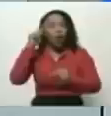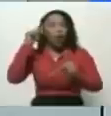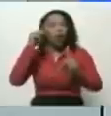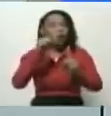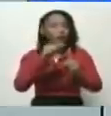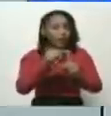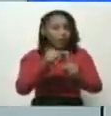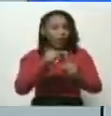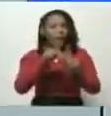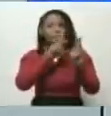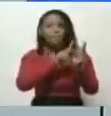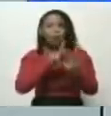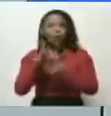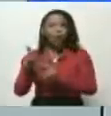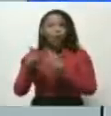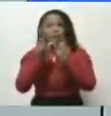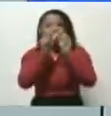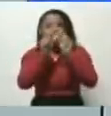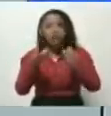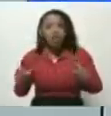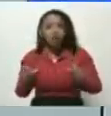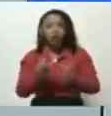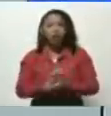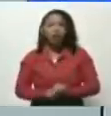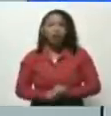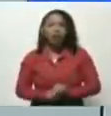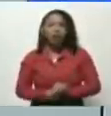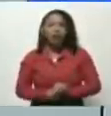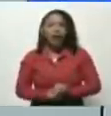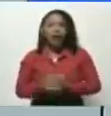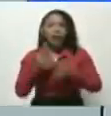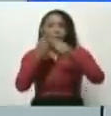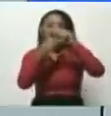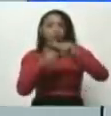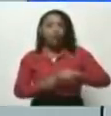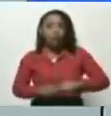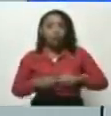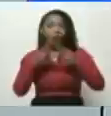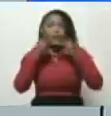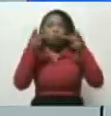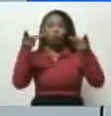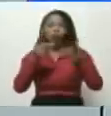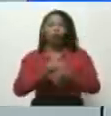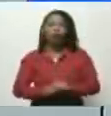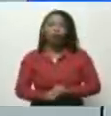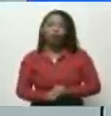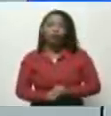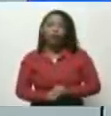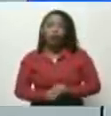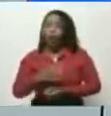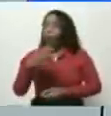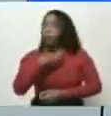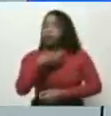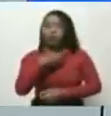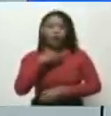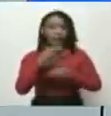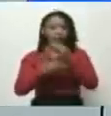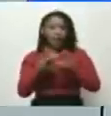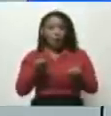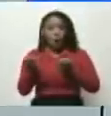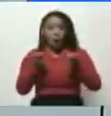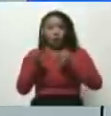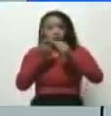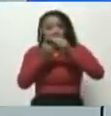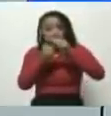objetivos y programas fijados en el presupuesto público. Es decir, no puede ser un mero control contable